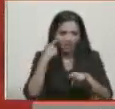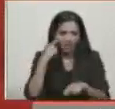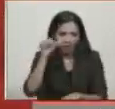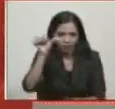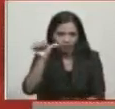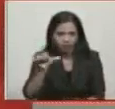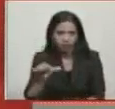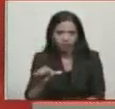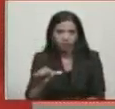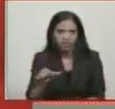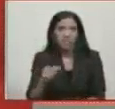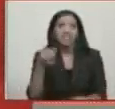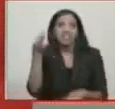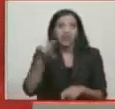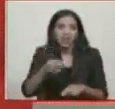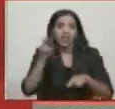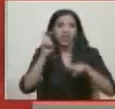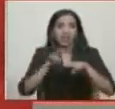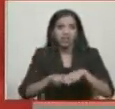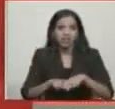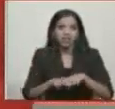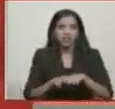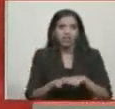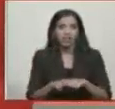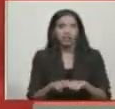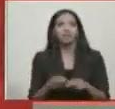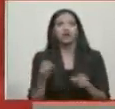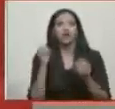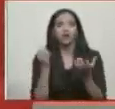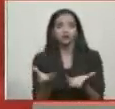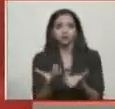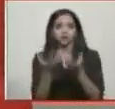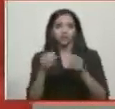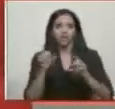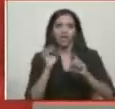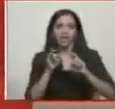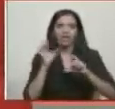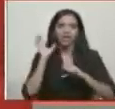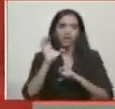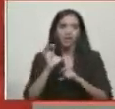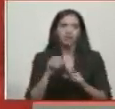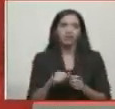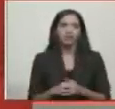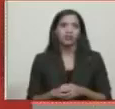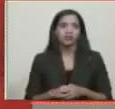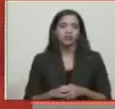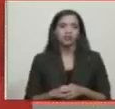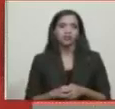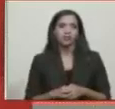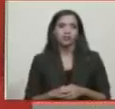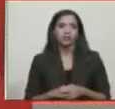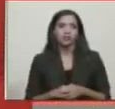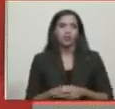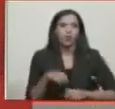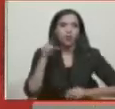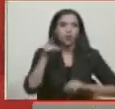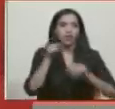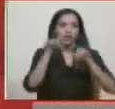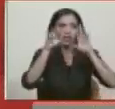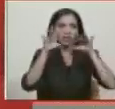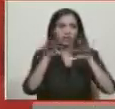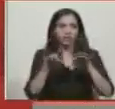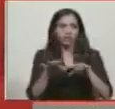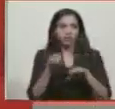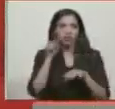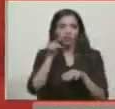en verdad me voy a sentar a verlo como cuando queme el carnet. Pero antes de quemar el carnet, señor y señora del cafetal, usted se mete a la página patria donde